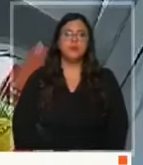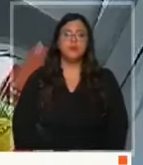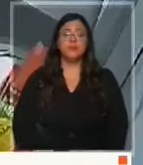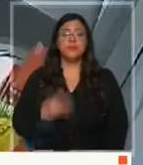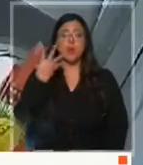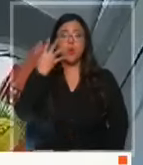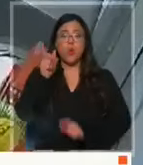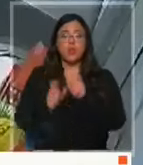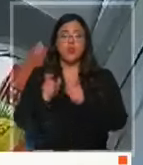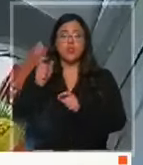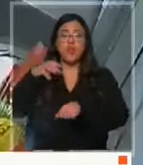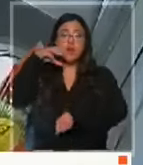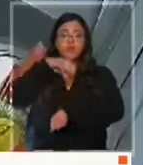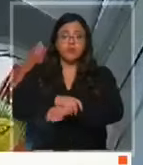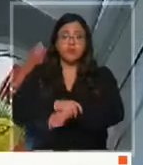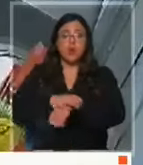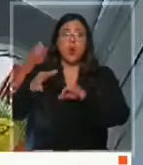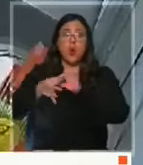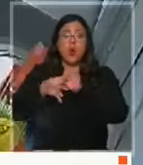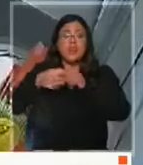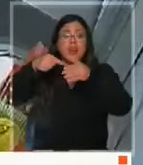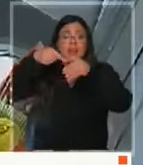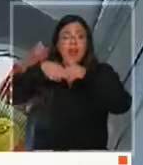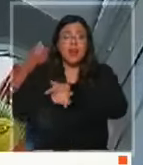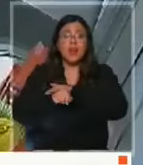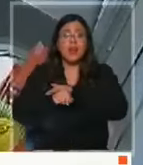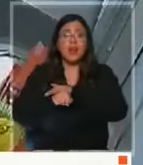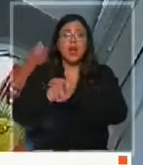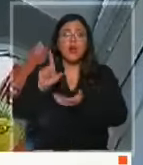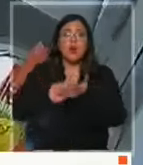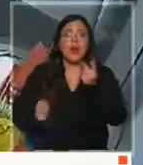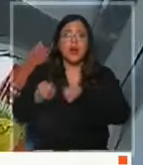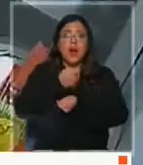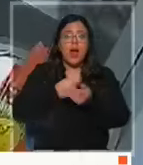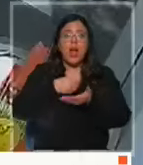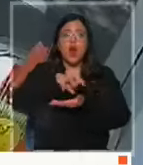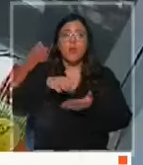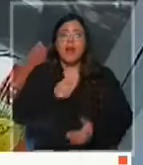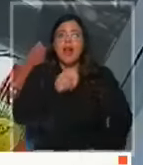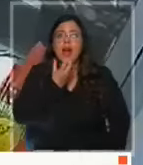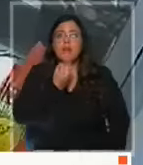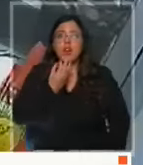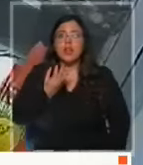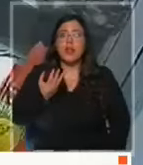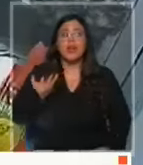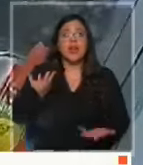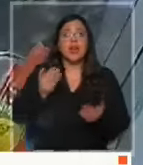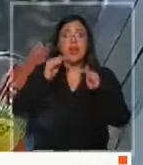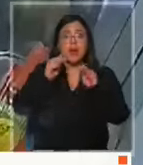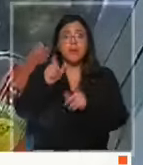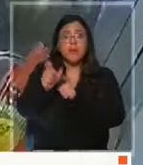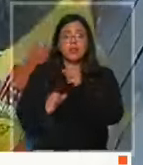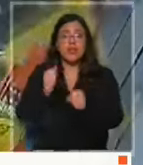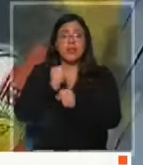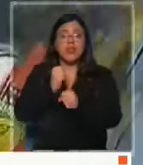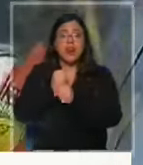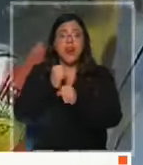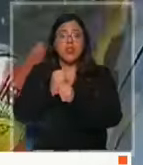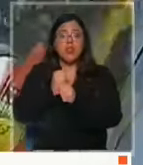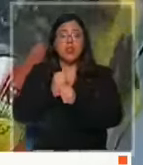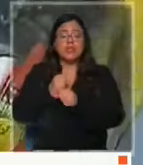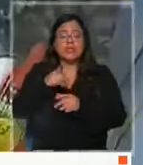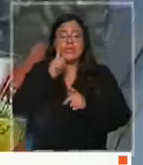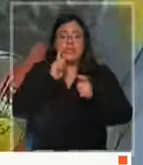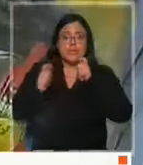Y cuatro sujetos fueron detenidos tras entrar a robar a un minimarket en la Florida. Fueron los mismos trabajadores quienes se